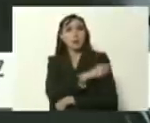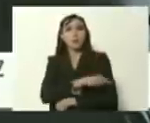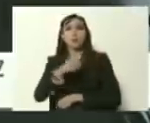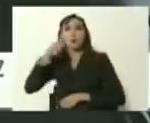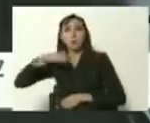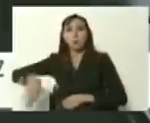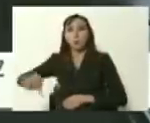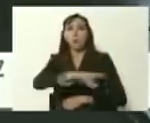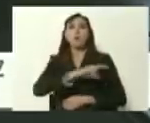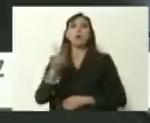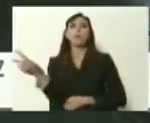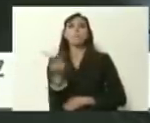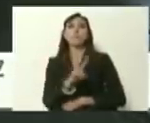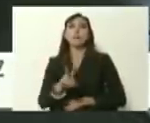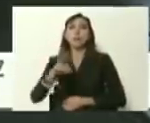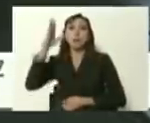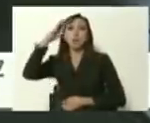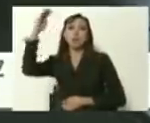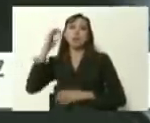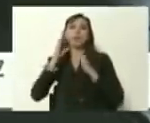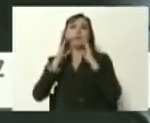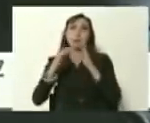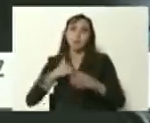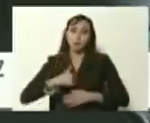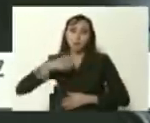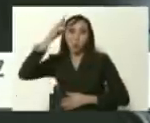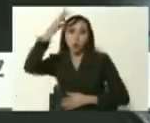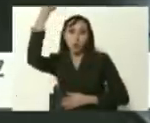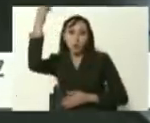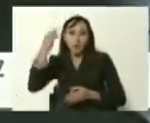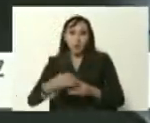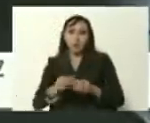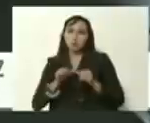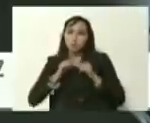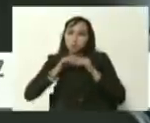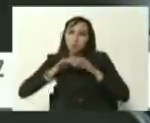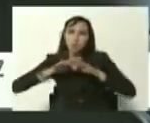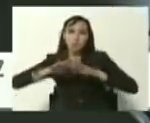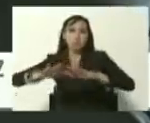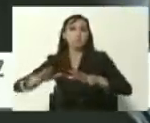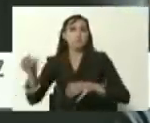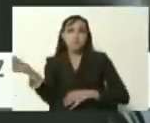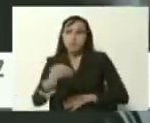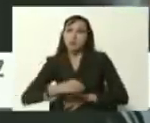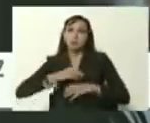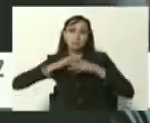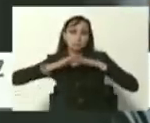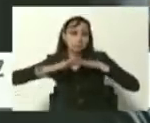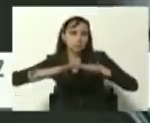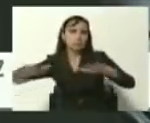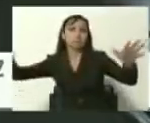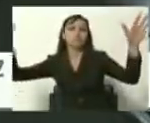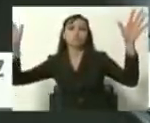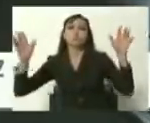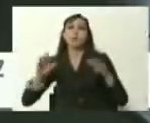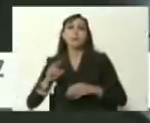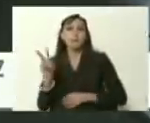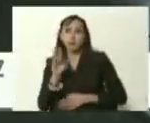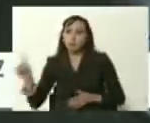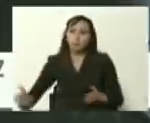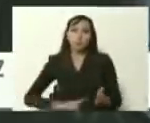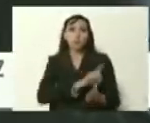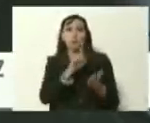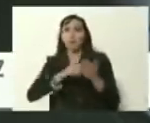pueblo de Venezuela. Dios les bendiga, y creo que se debe expandir más allá de este recinto la idea